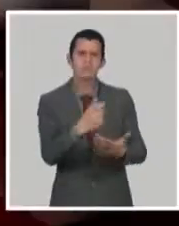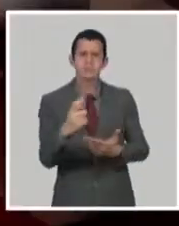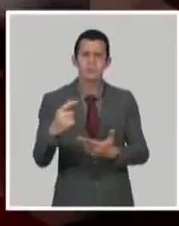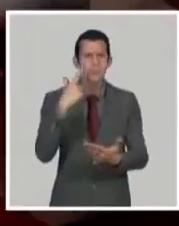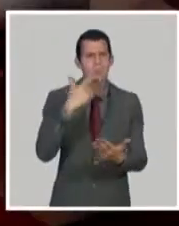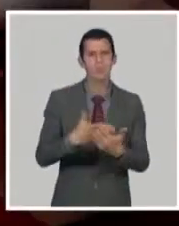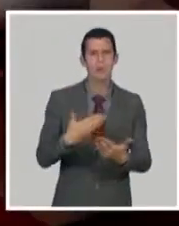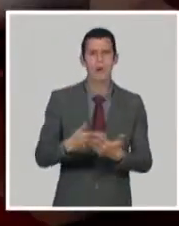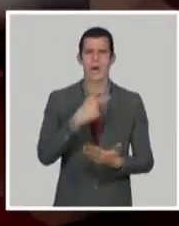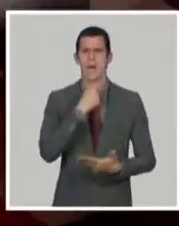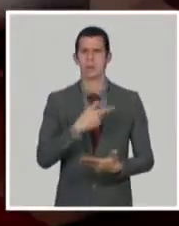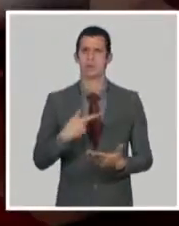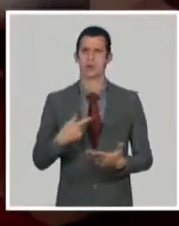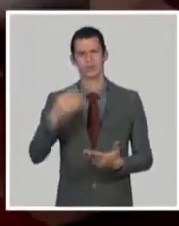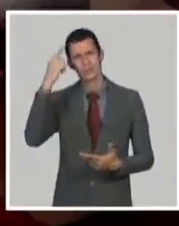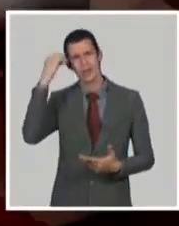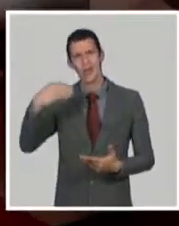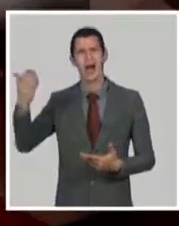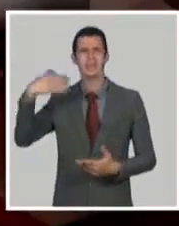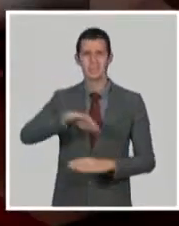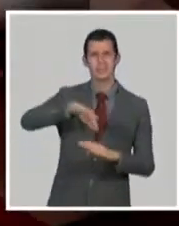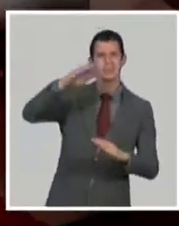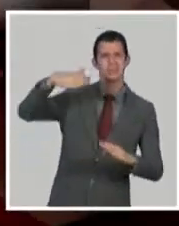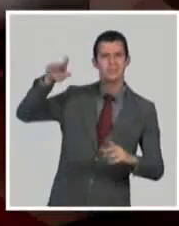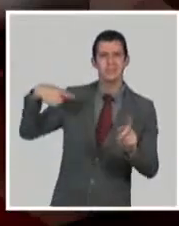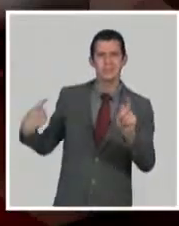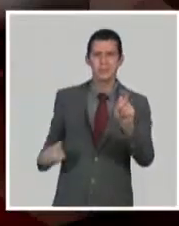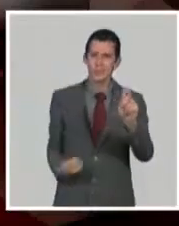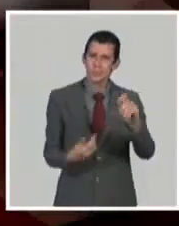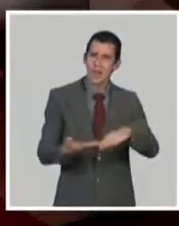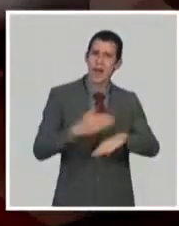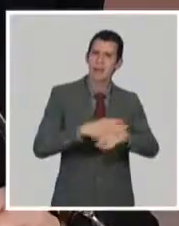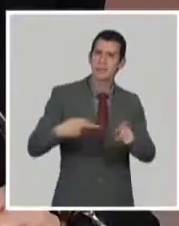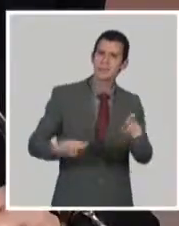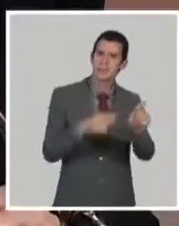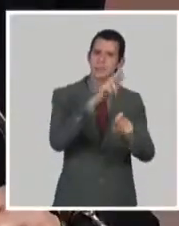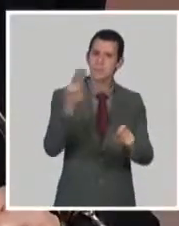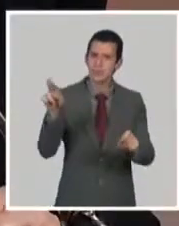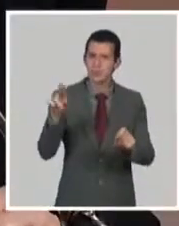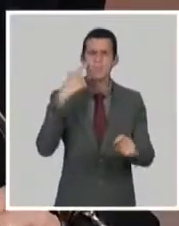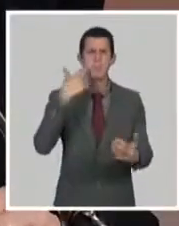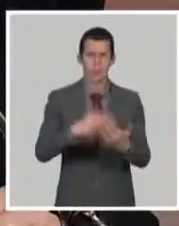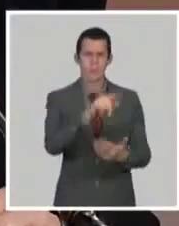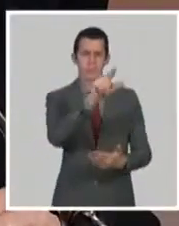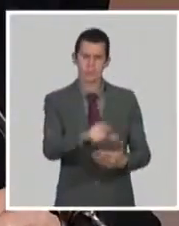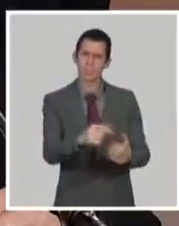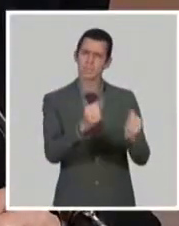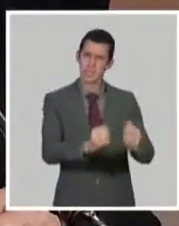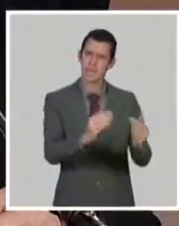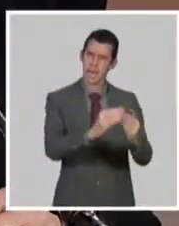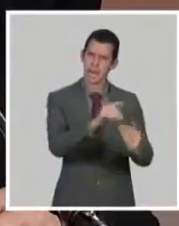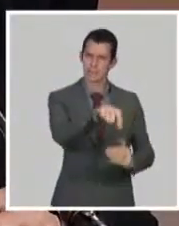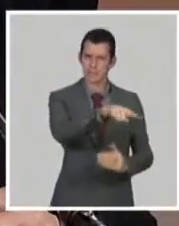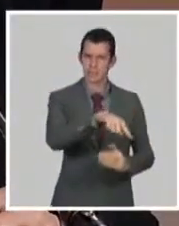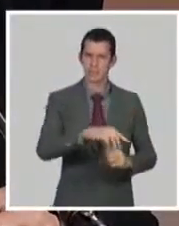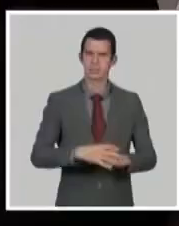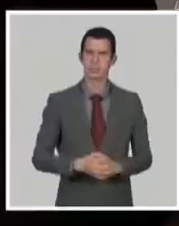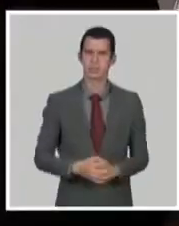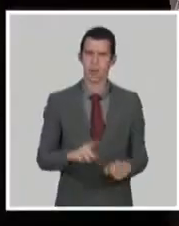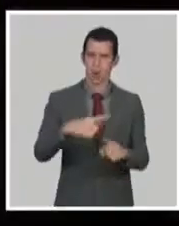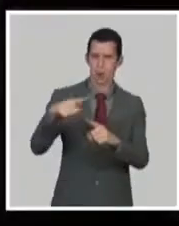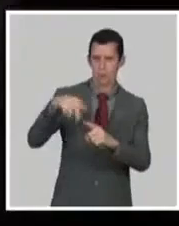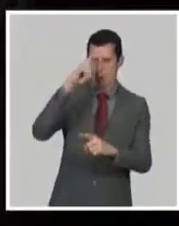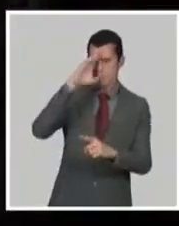BioCuba Pharma, y continuamos trabajando con un excelente grupo de hasta 70 investigadores en el Hospital Saturnino Lora. Cuando